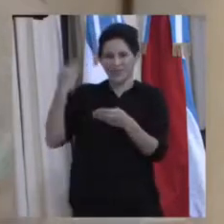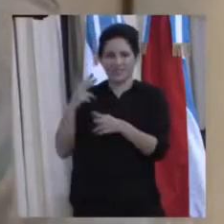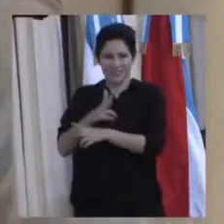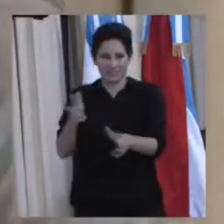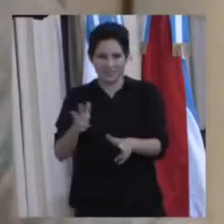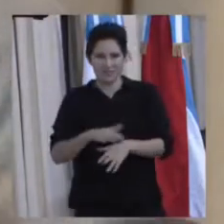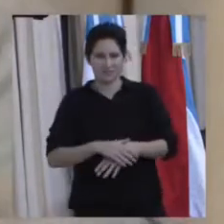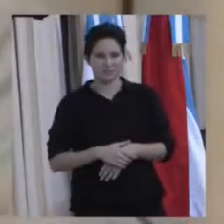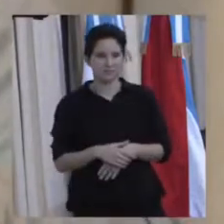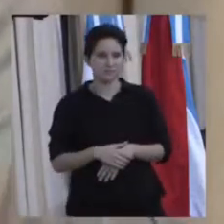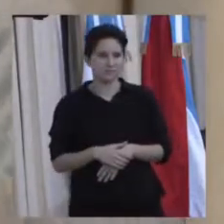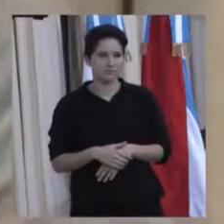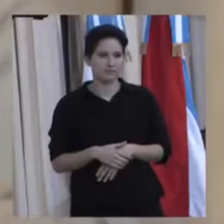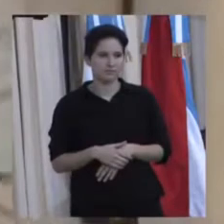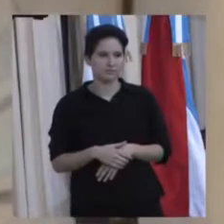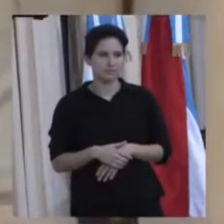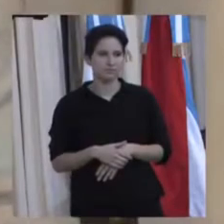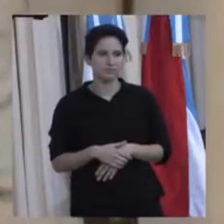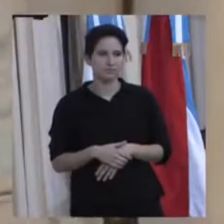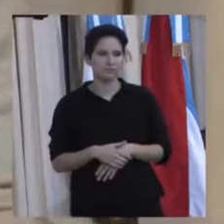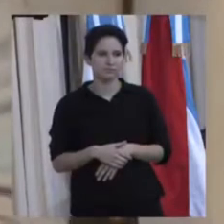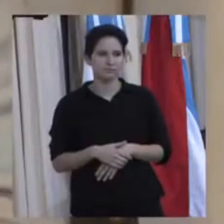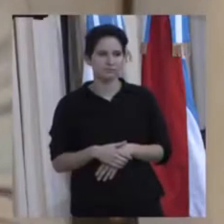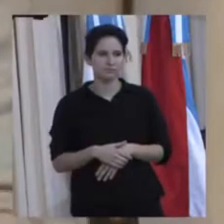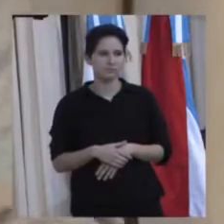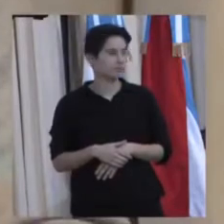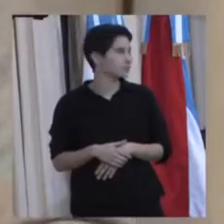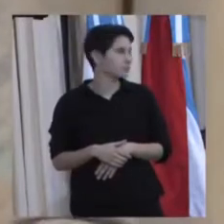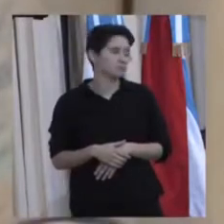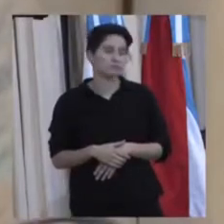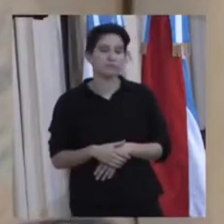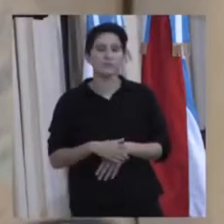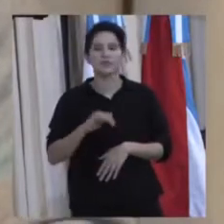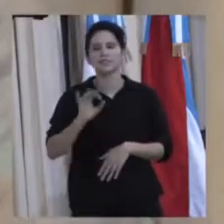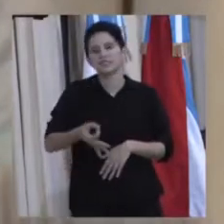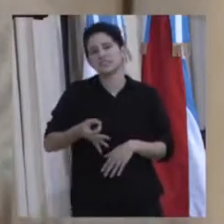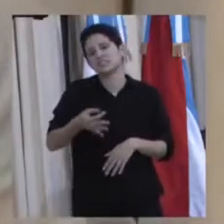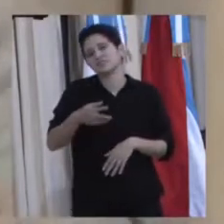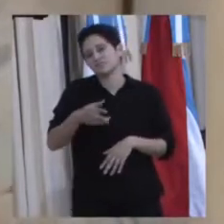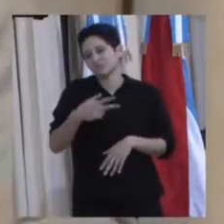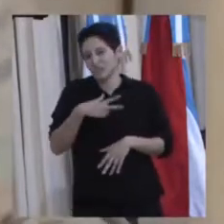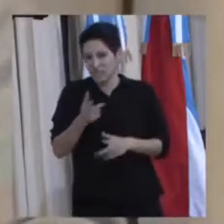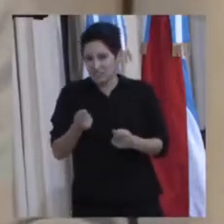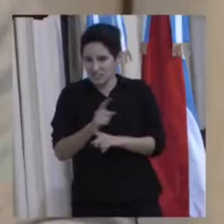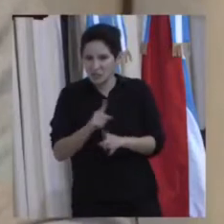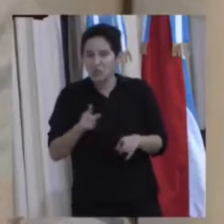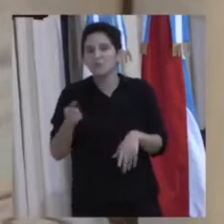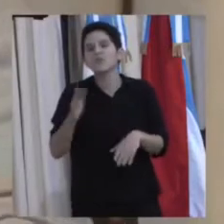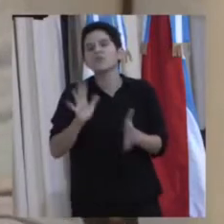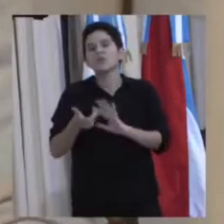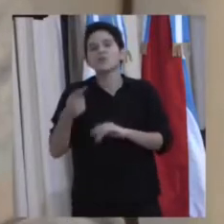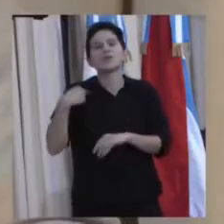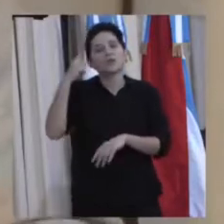acontecimientos. Como para, sé que seguramente no es necesario, pero para ubicarnos